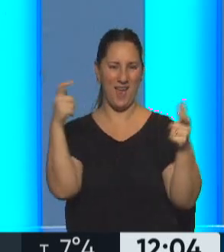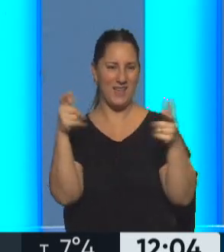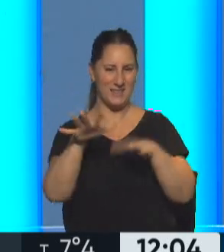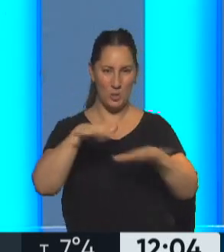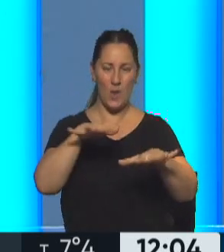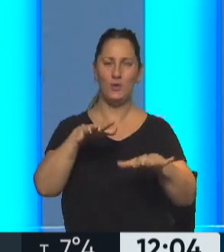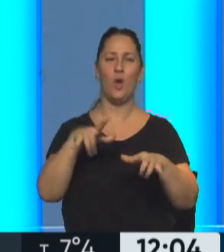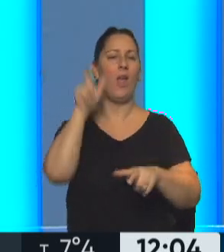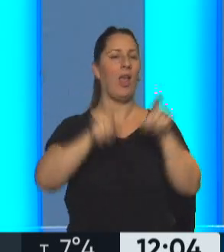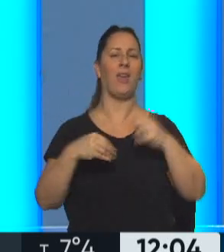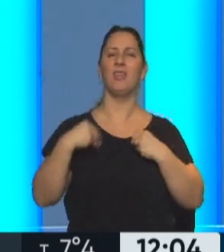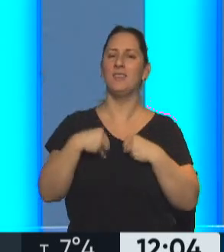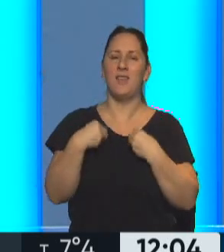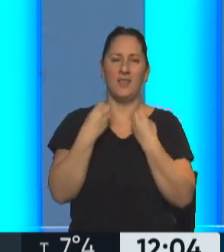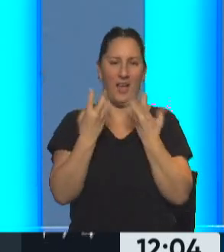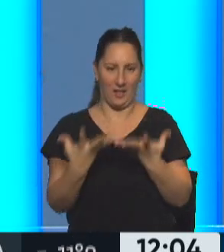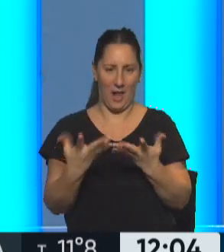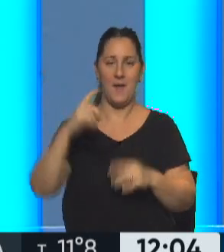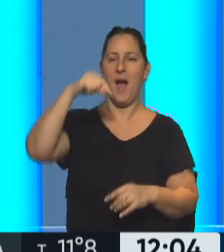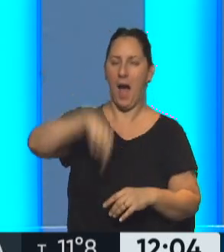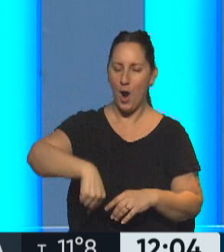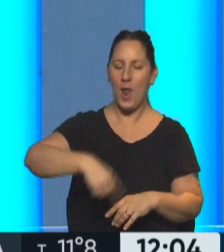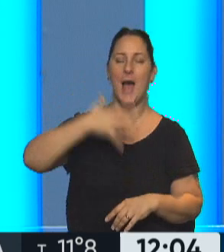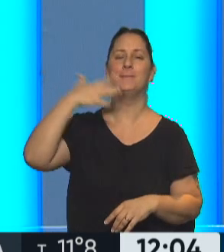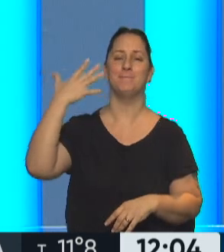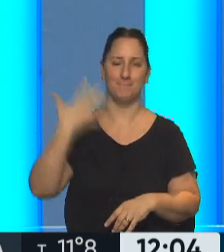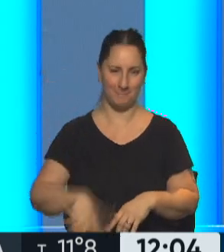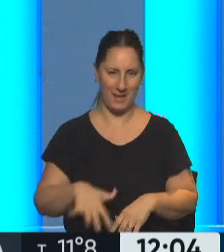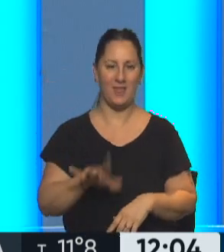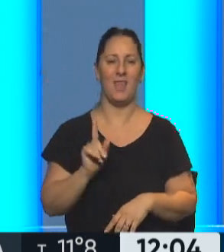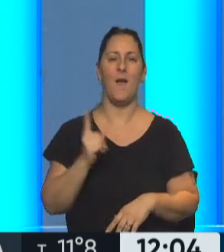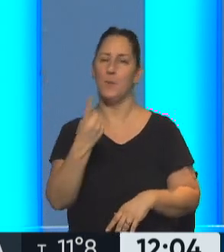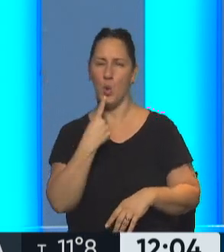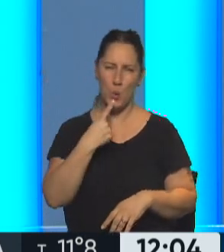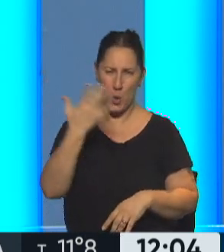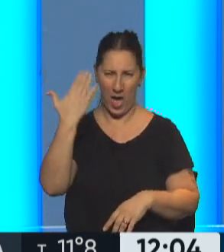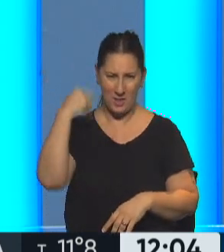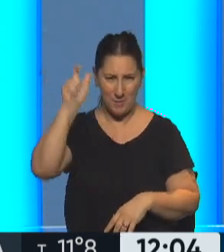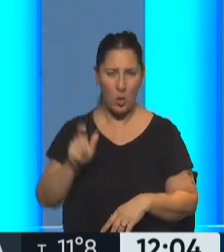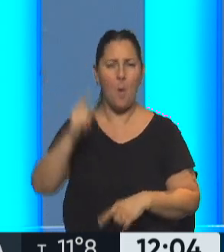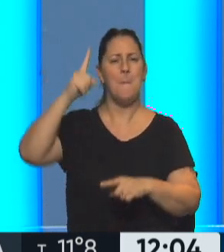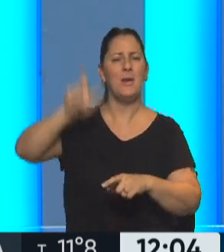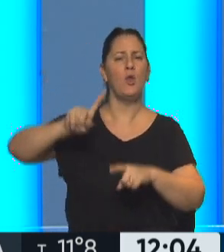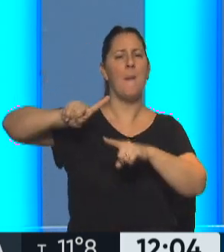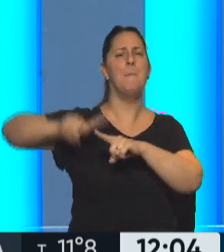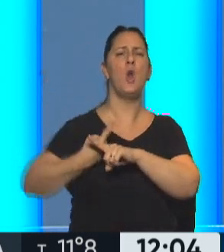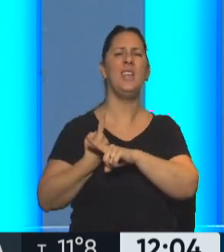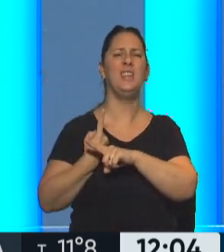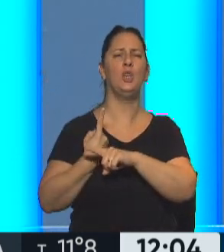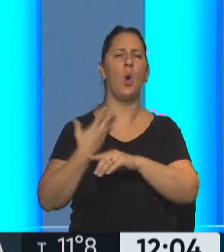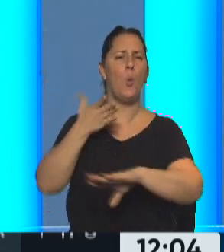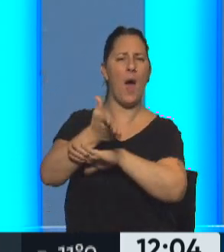Massa con esta presentación de ayer. Ahora se entiende perfectamente, a quien tenía duda, de por qué un político al frente del Ministerio de